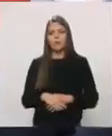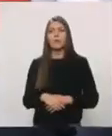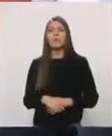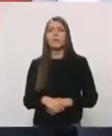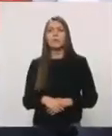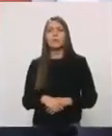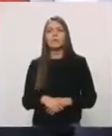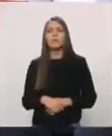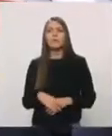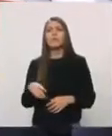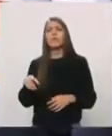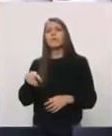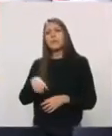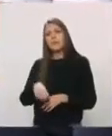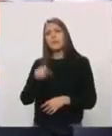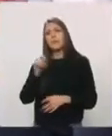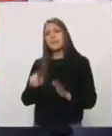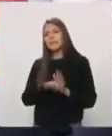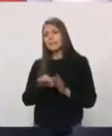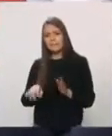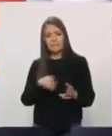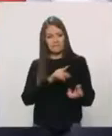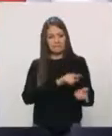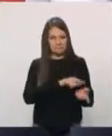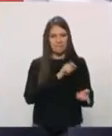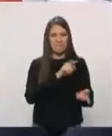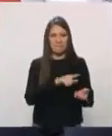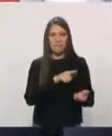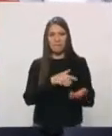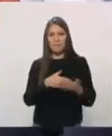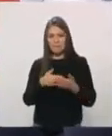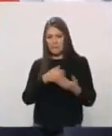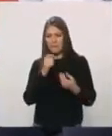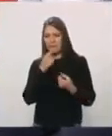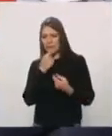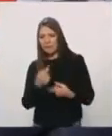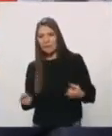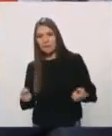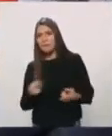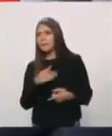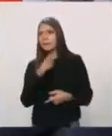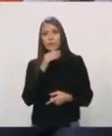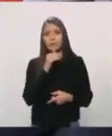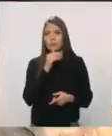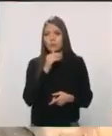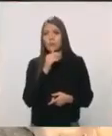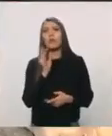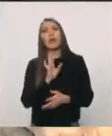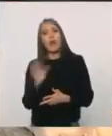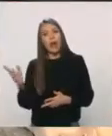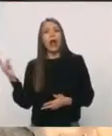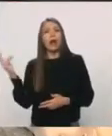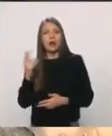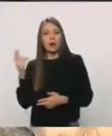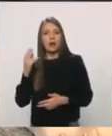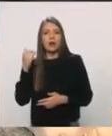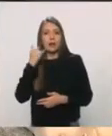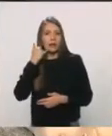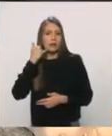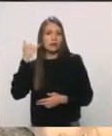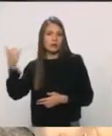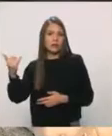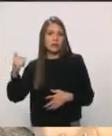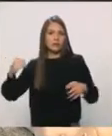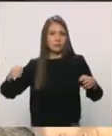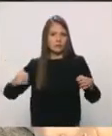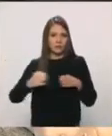ocurre si como en cualquiera de estas maniobras, tanto con el lactante o con el menor, no funcionan? ¿Es necesario ya entonces en ese momento llamar